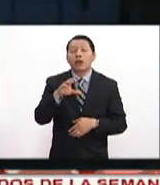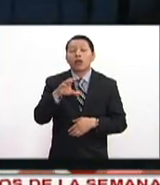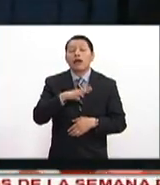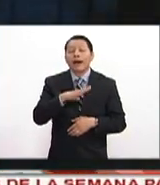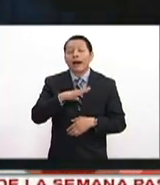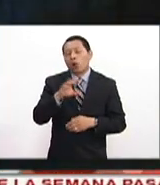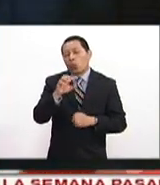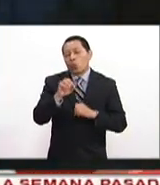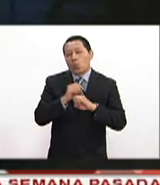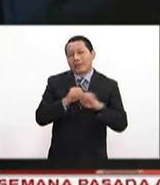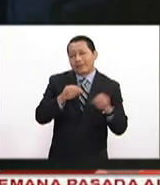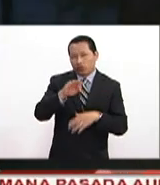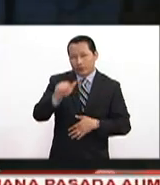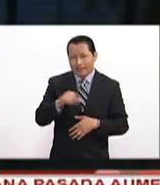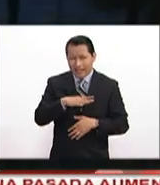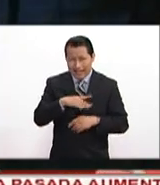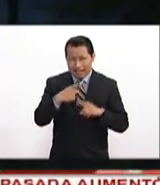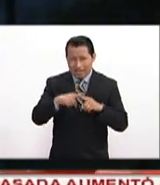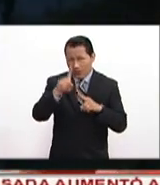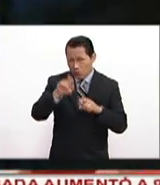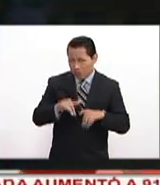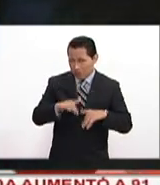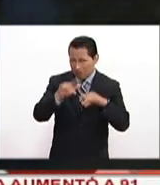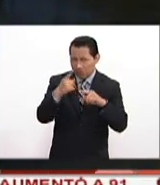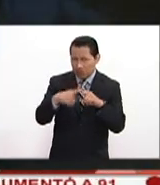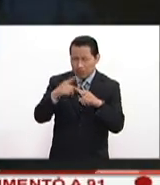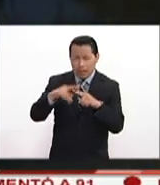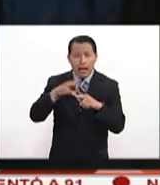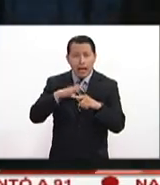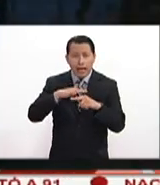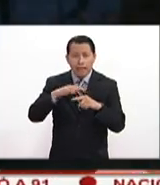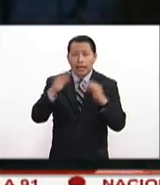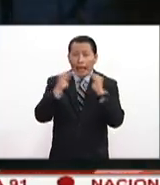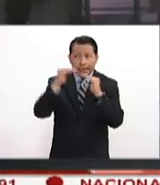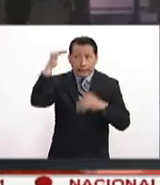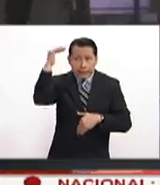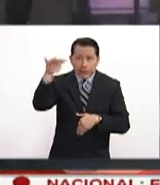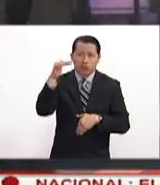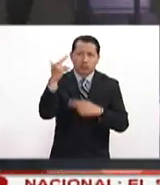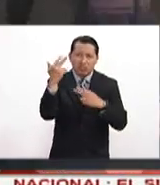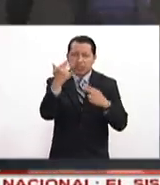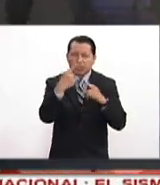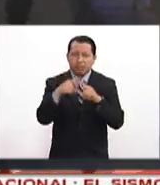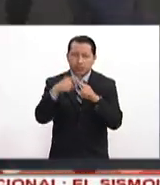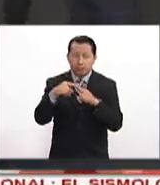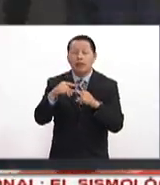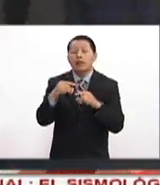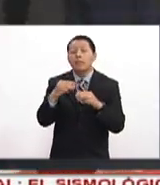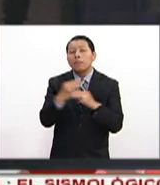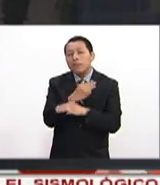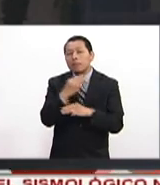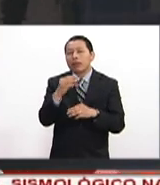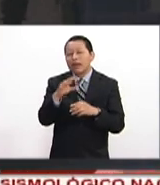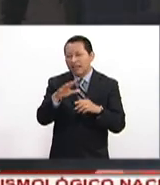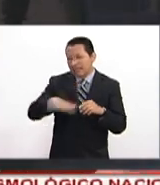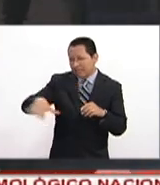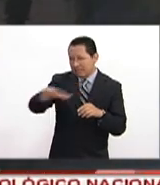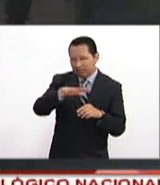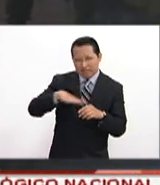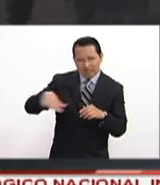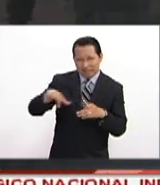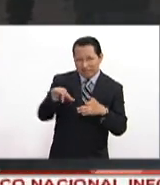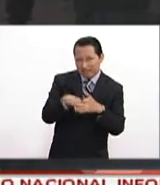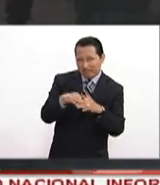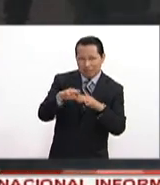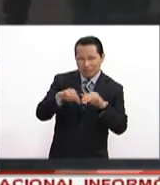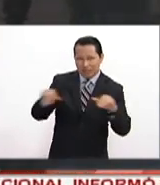de Florida, se reportaban ya severas inundaciones y daños en algunos techos de casas, mientras que en los condados de Miami-Dade, Broward y Palm Beach, en